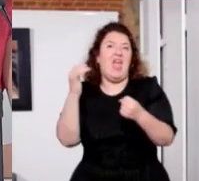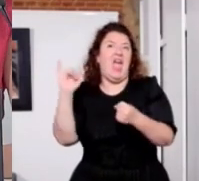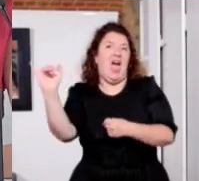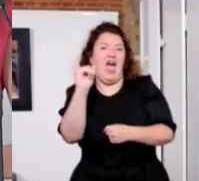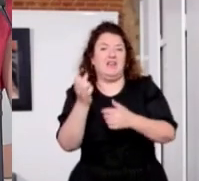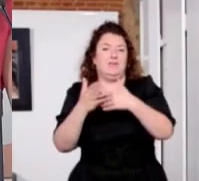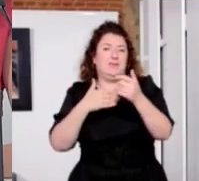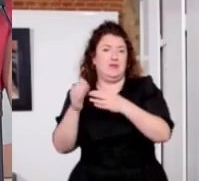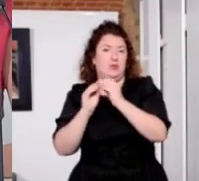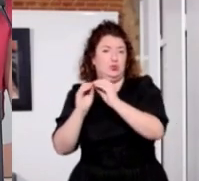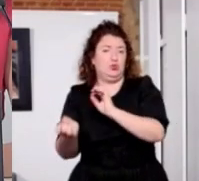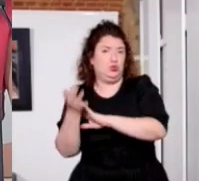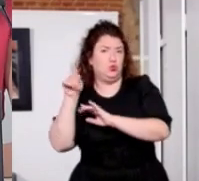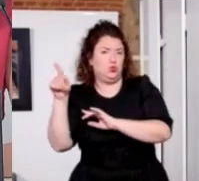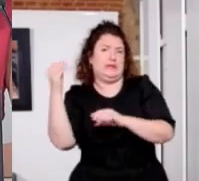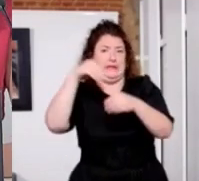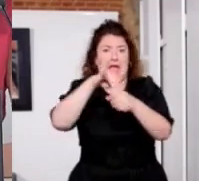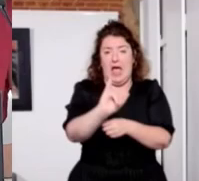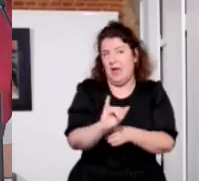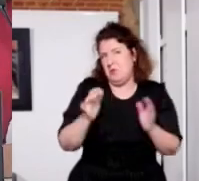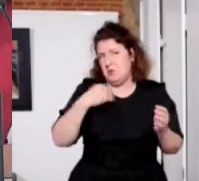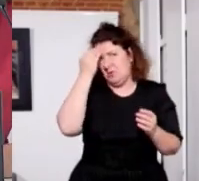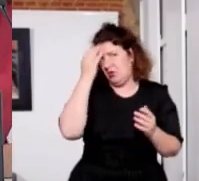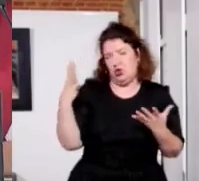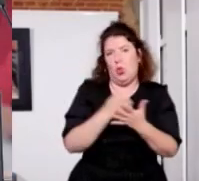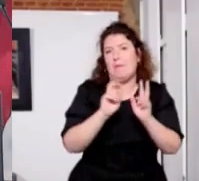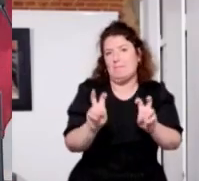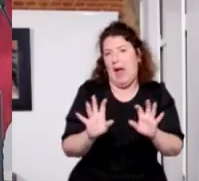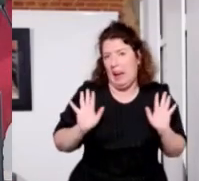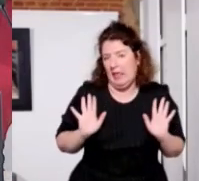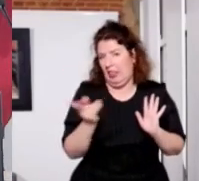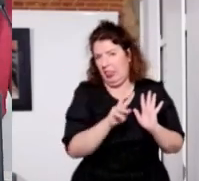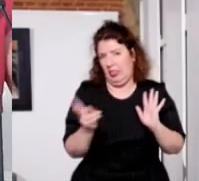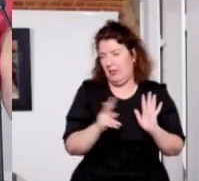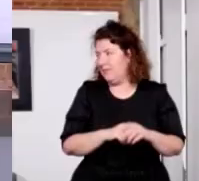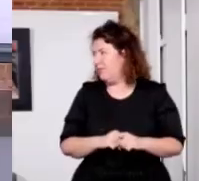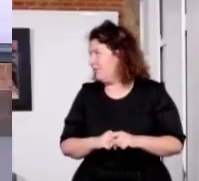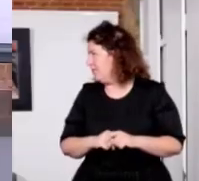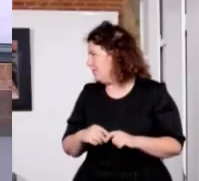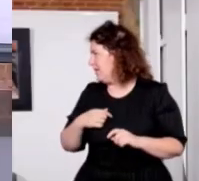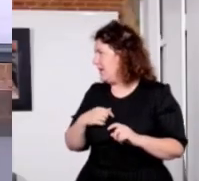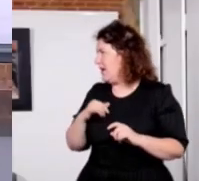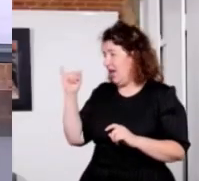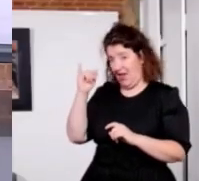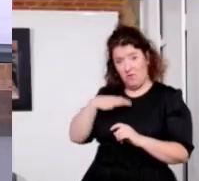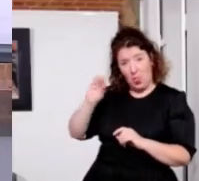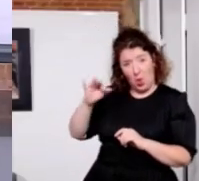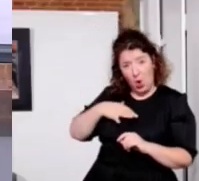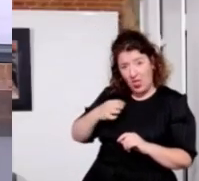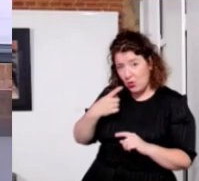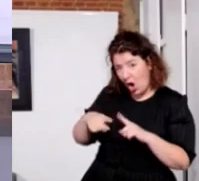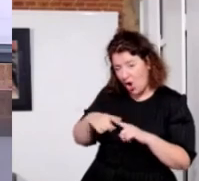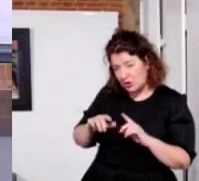seguramente. Y yo creo que ya... Claro, yo creo que ahí sí que... Jefecillo, ¿me dejas decir una cosa?